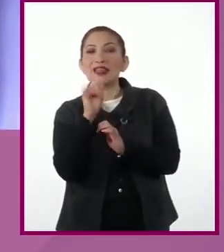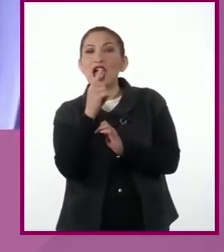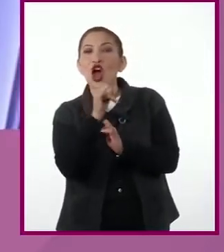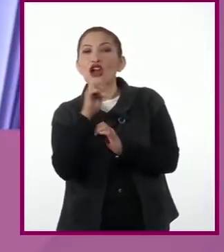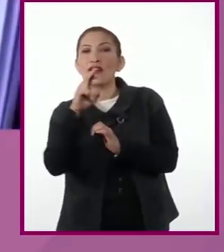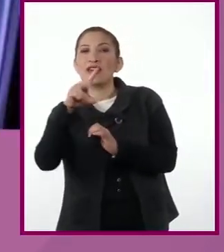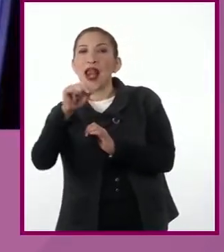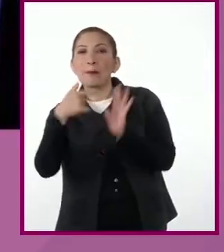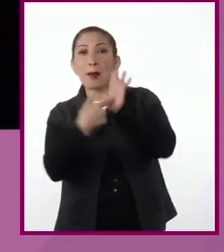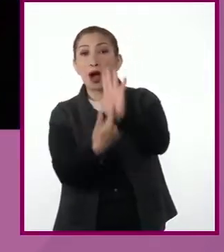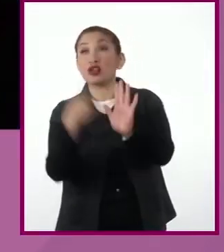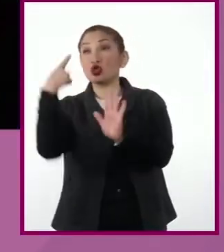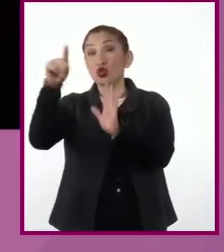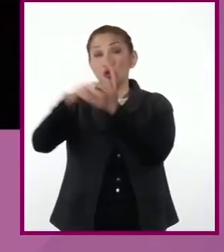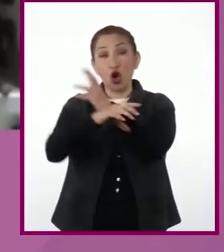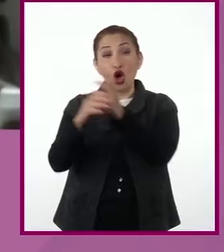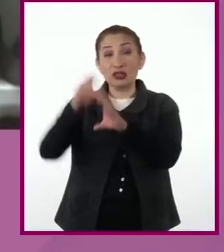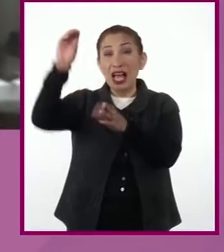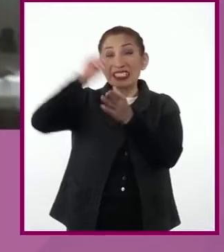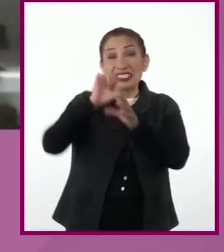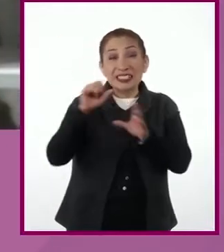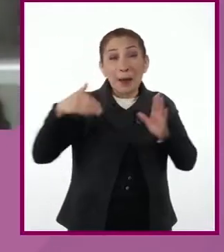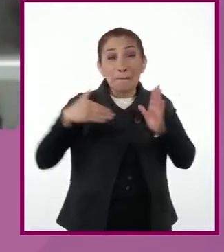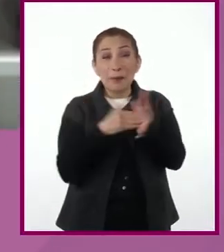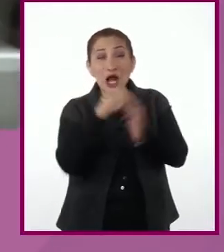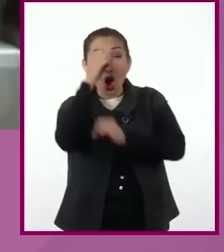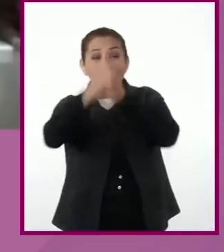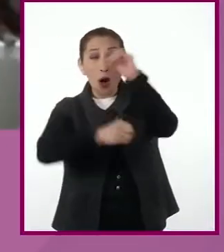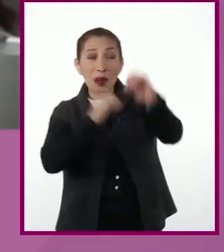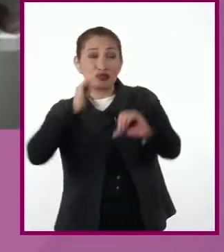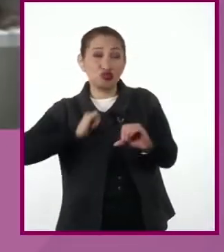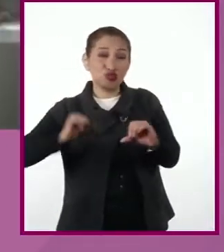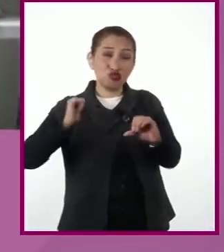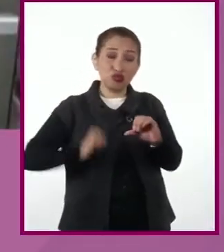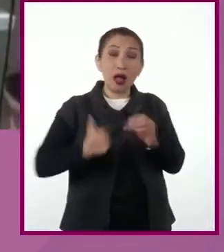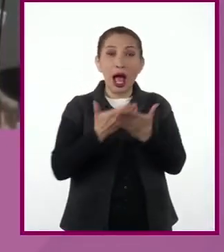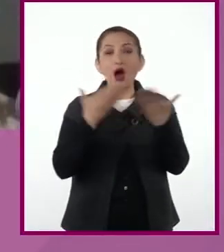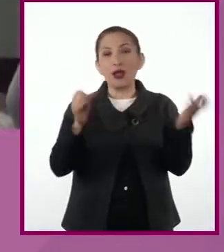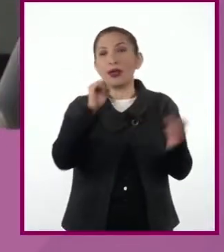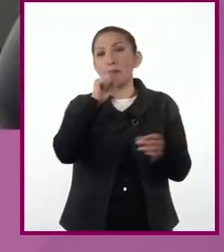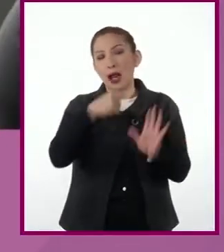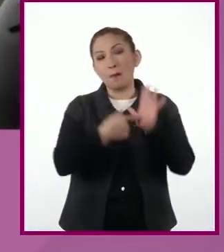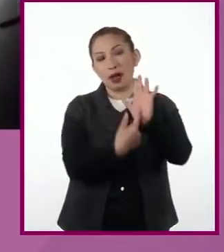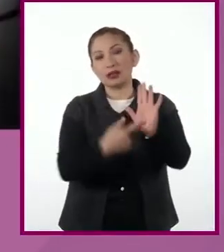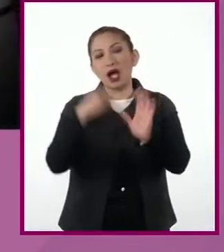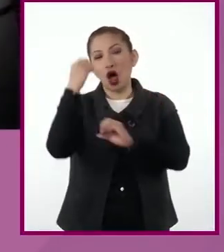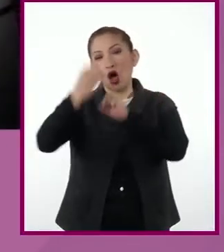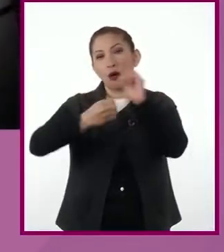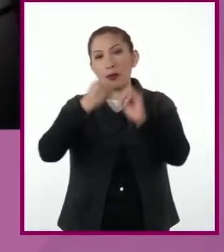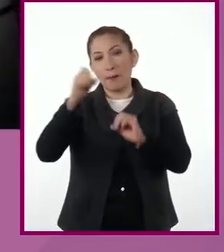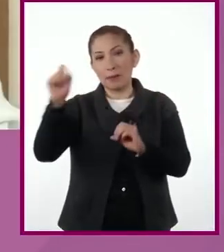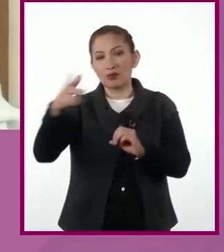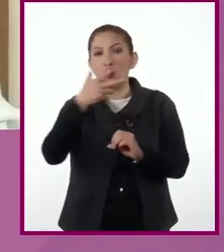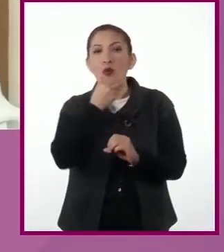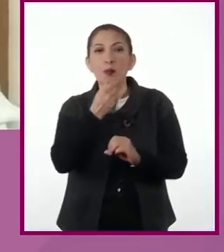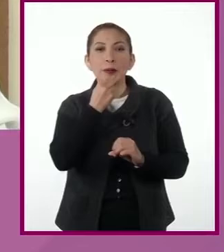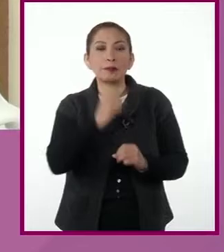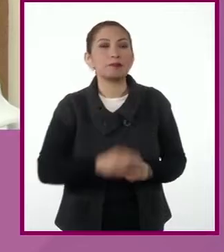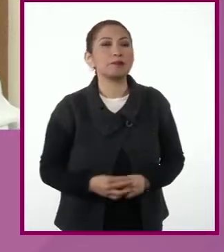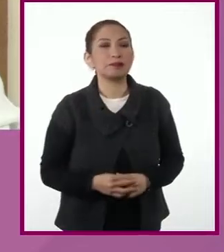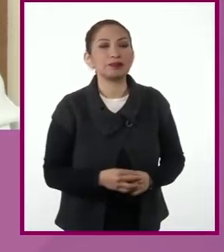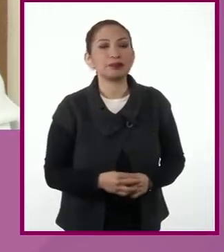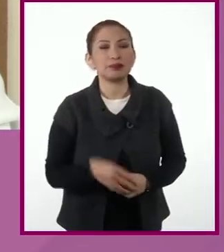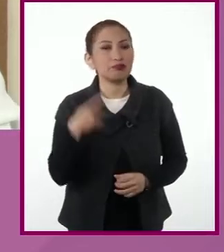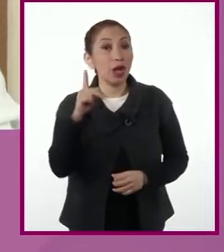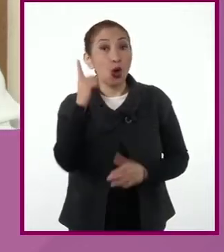su colección de más de 60,000 obras de arte prehispánico. Actualmente también exhibe la obra del artista.